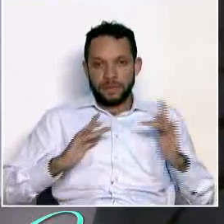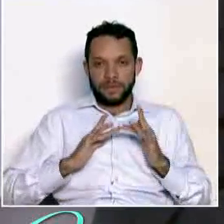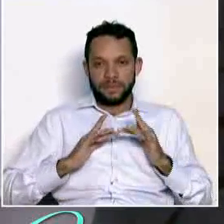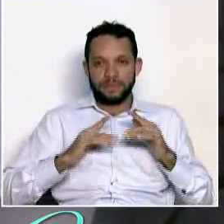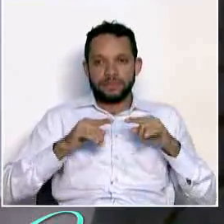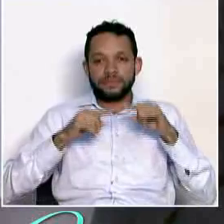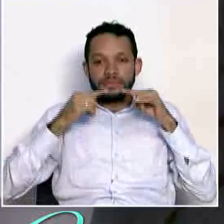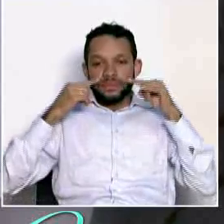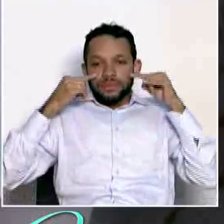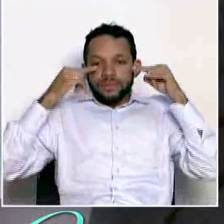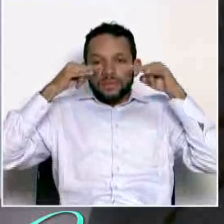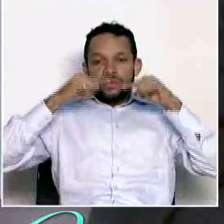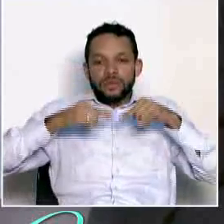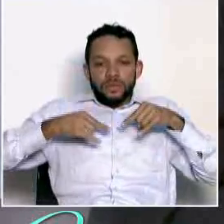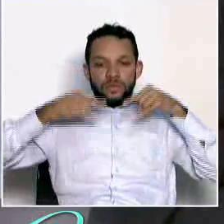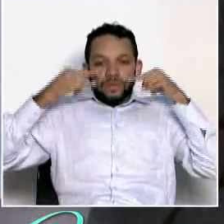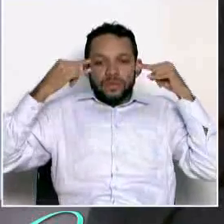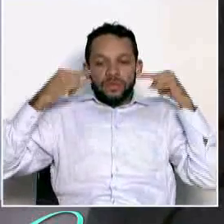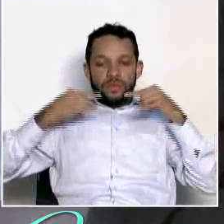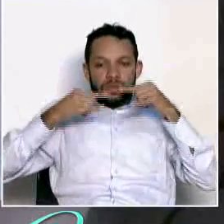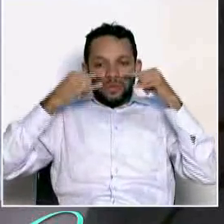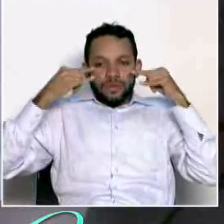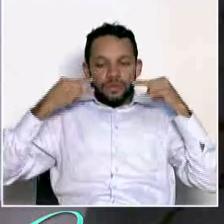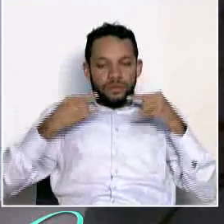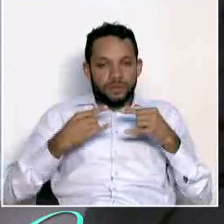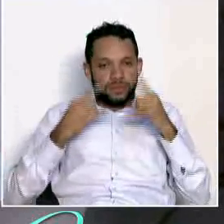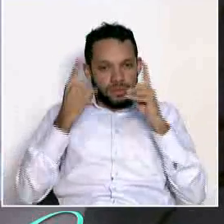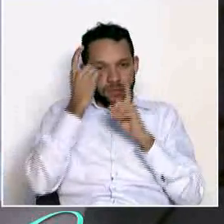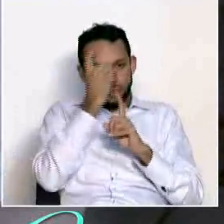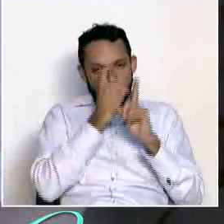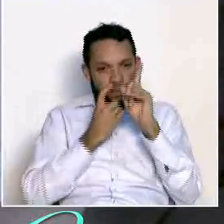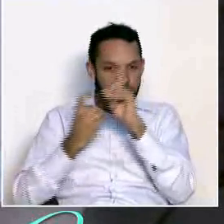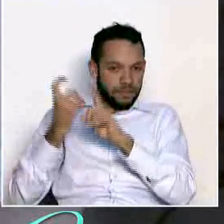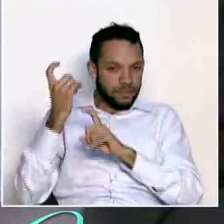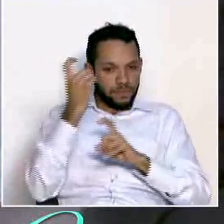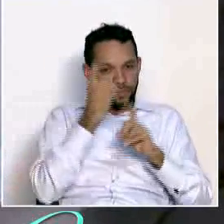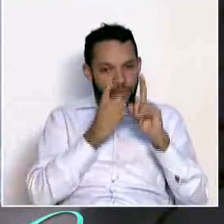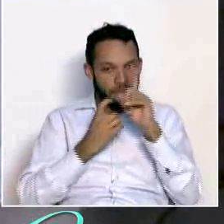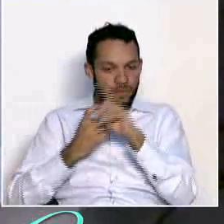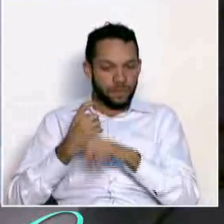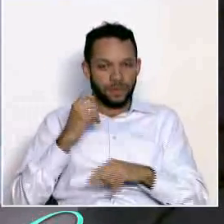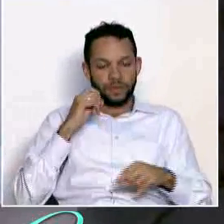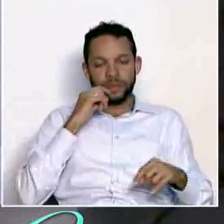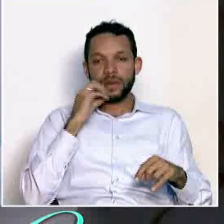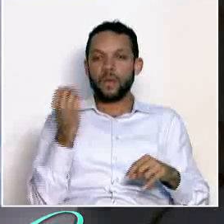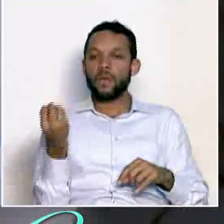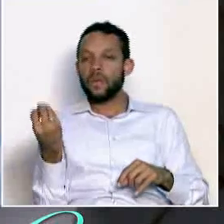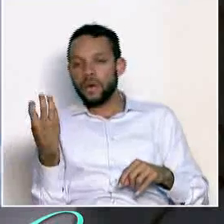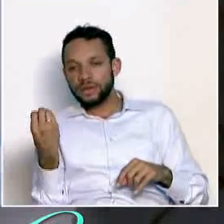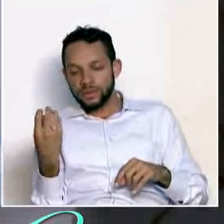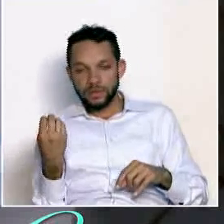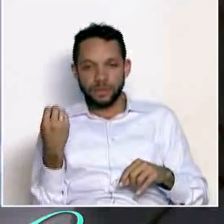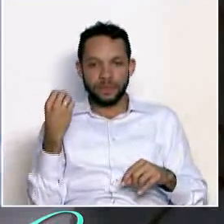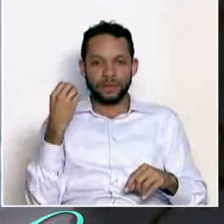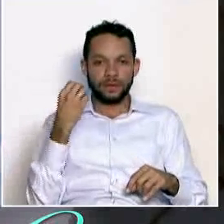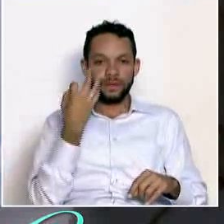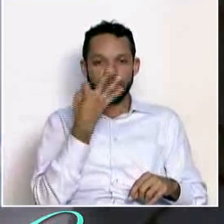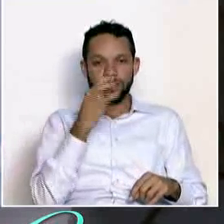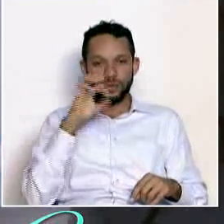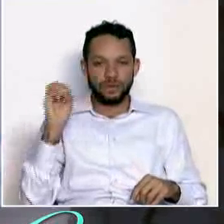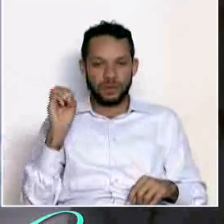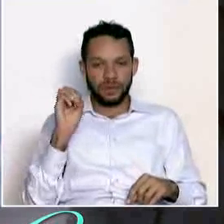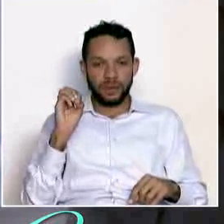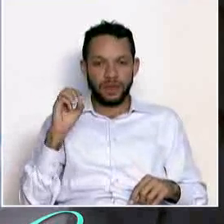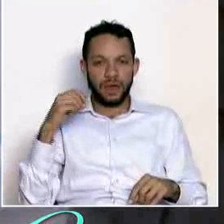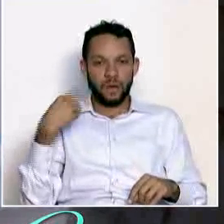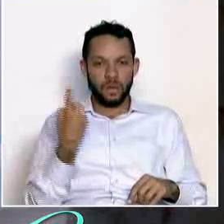respiras. Ahora deseo que inicies mentalmente un conteo regresivo del 80 hasta el